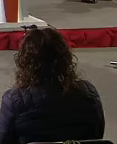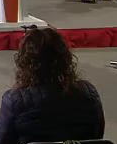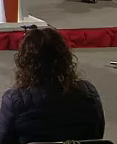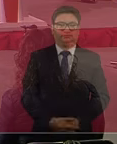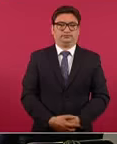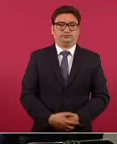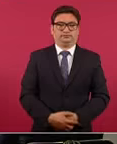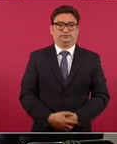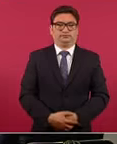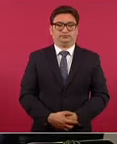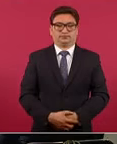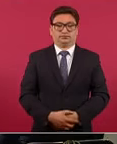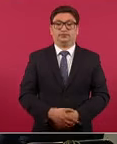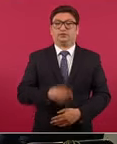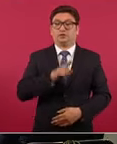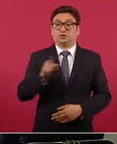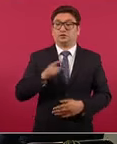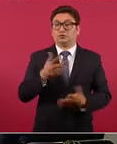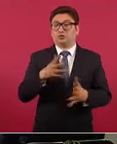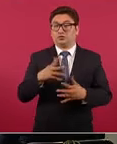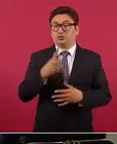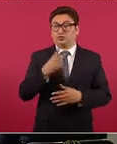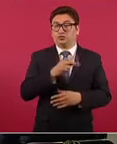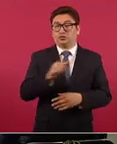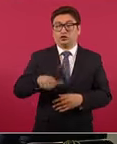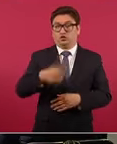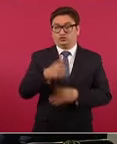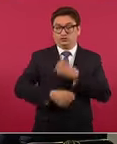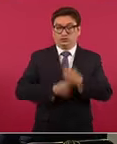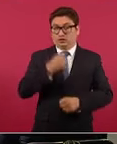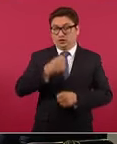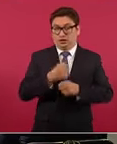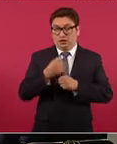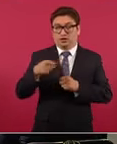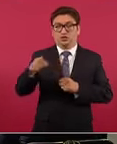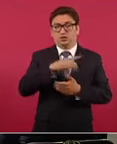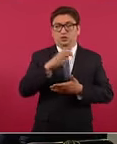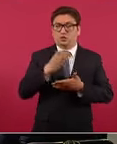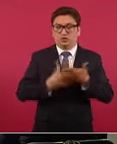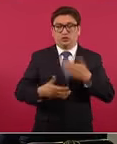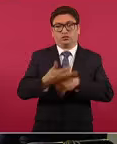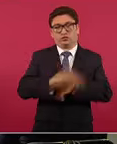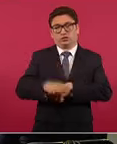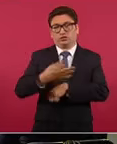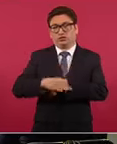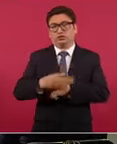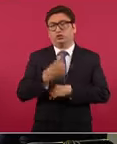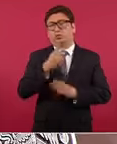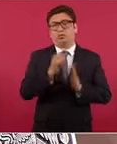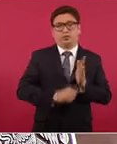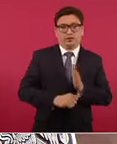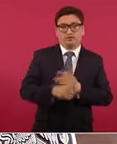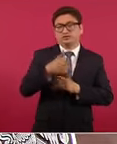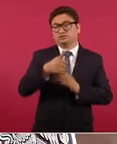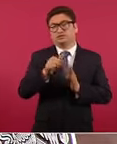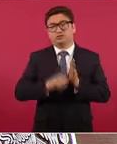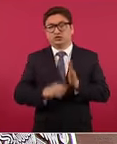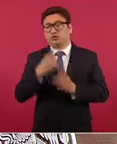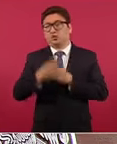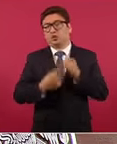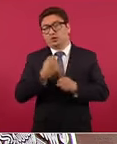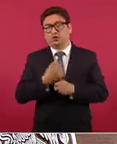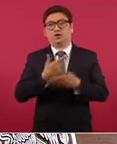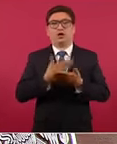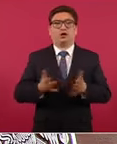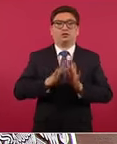con antigüedades que llevaban de 2 hasta 11 años con contratos eventuales algunas veces de un mes de seis meses máximo de un año pero ahora ya tienen